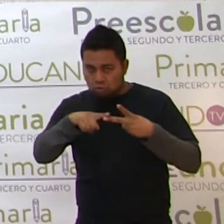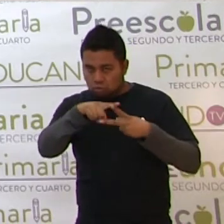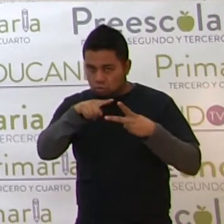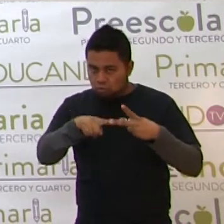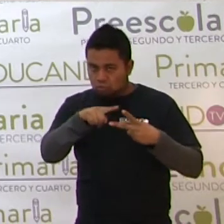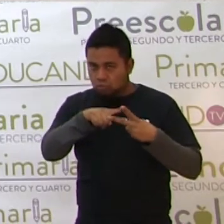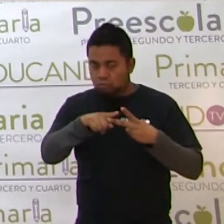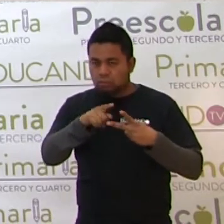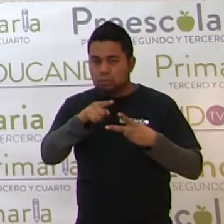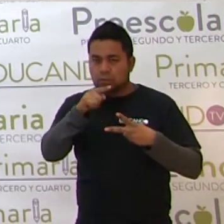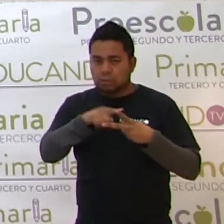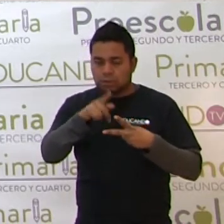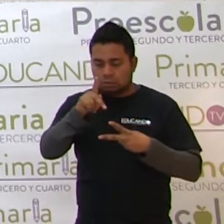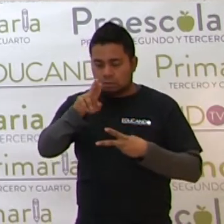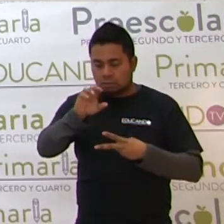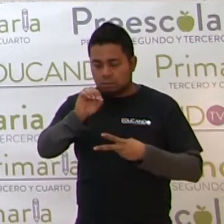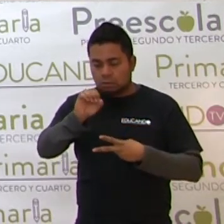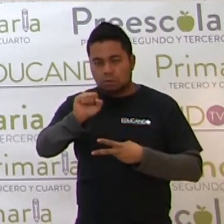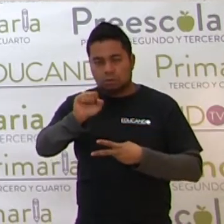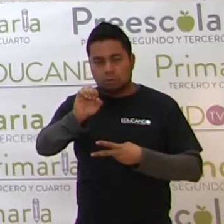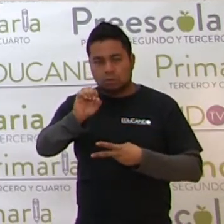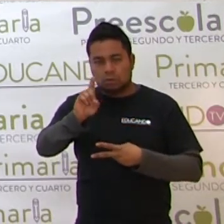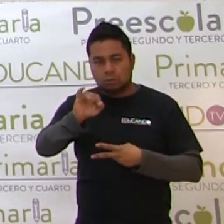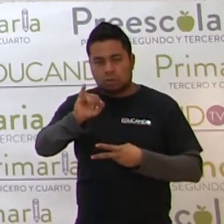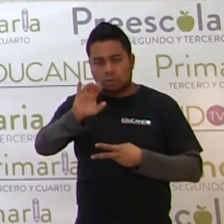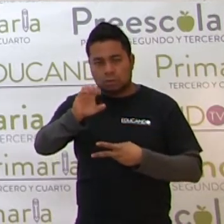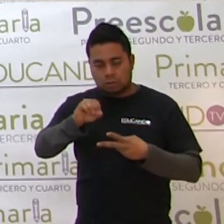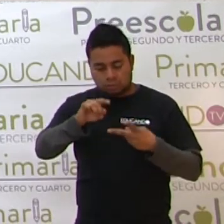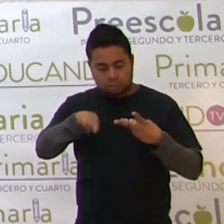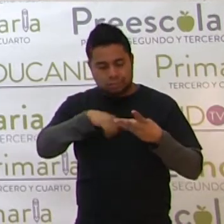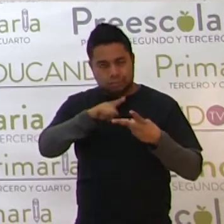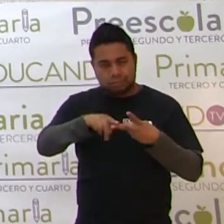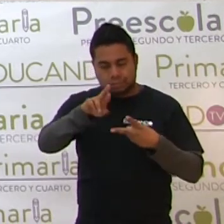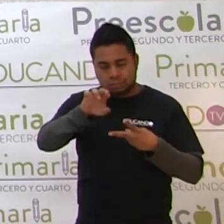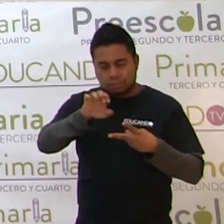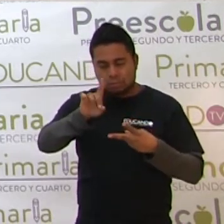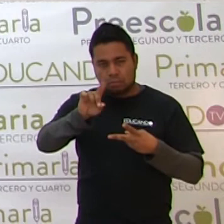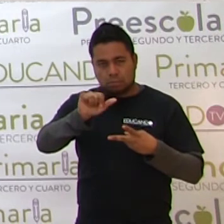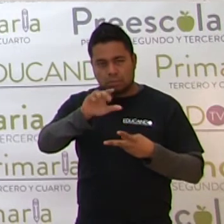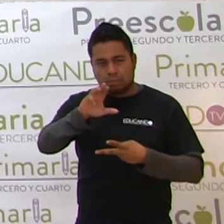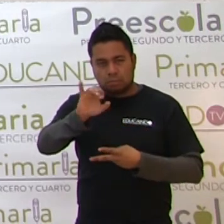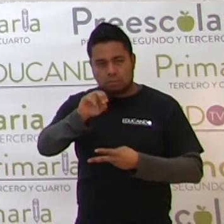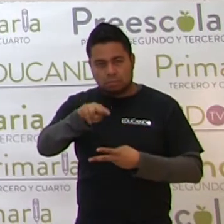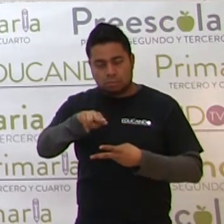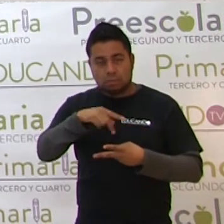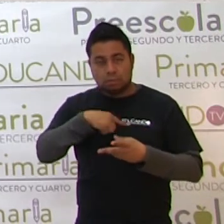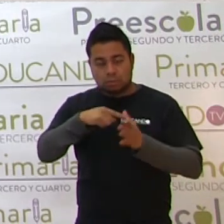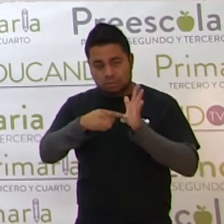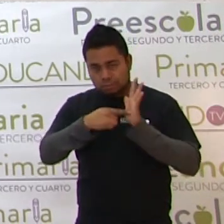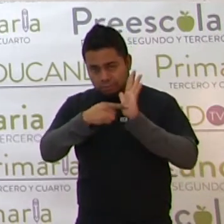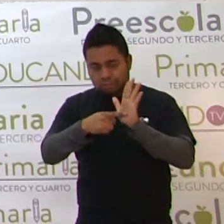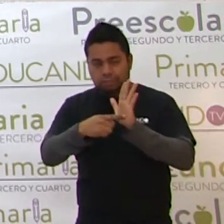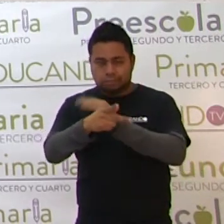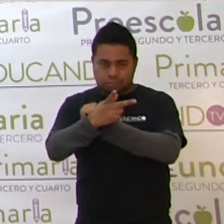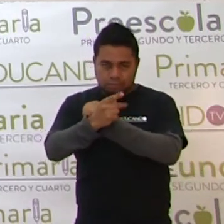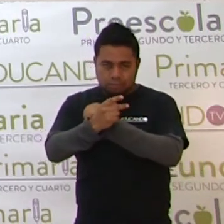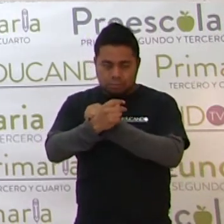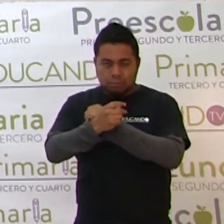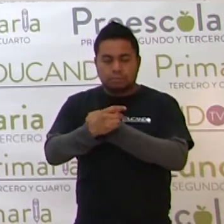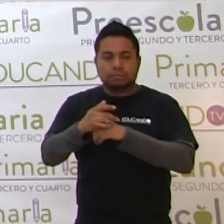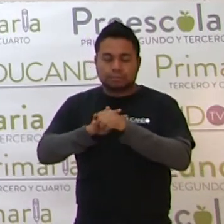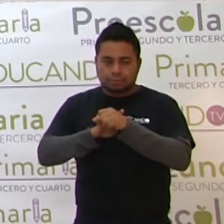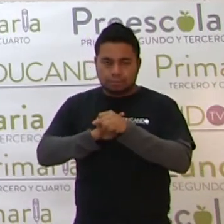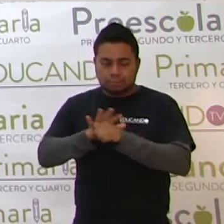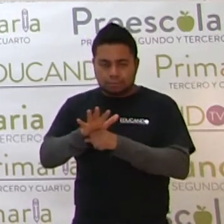el recurso prosódico y el recurso de redacción. Te voy a mostrar en la pantalla cuáles